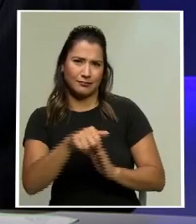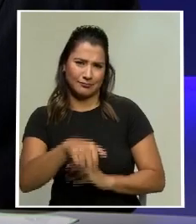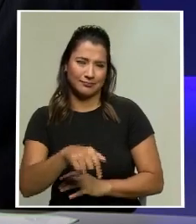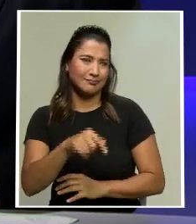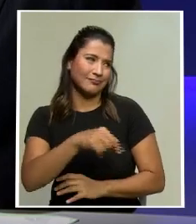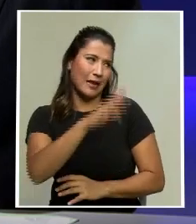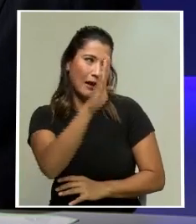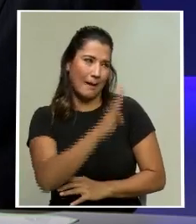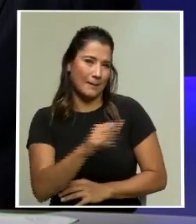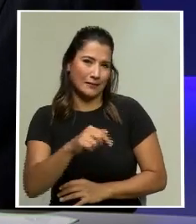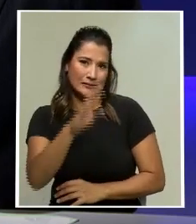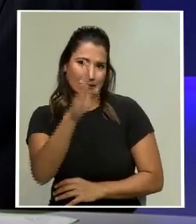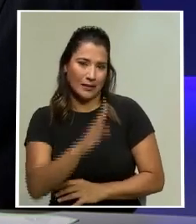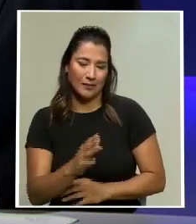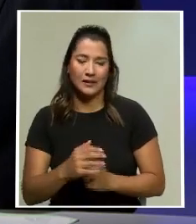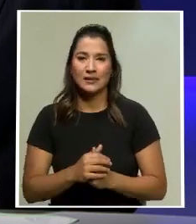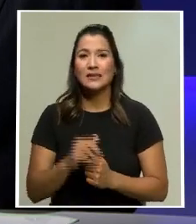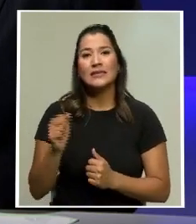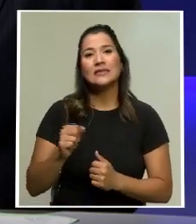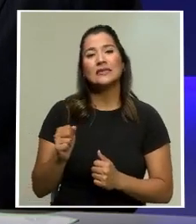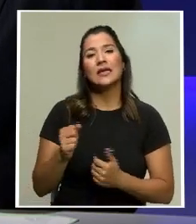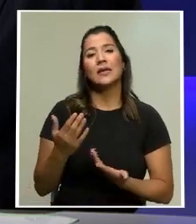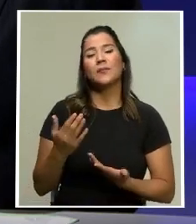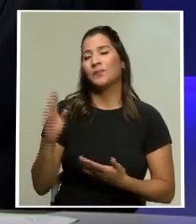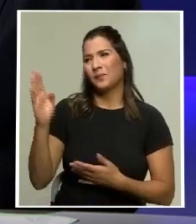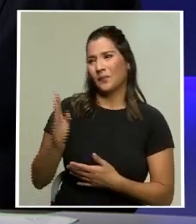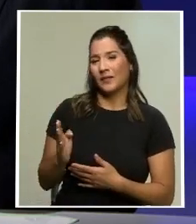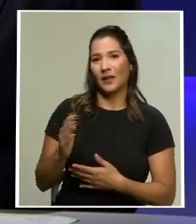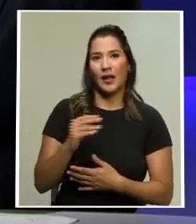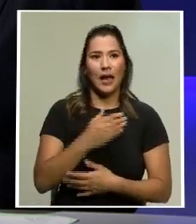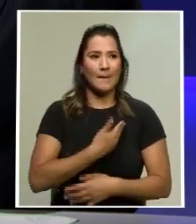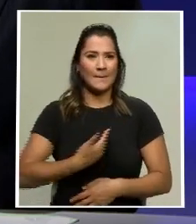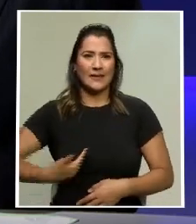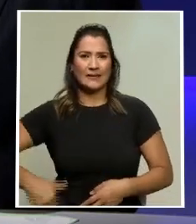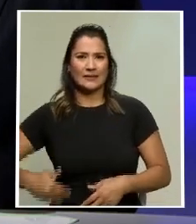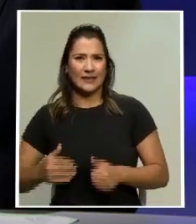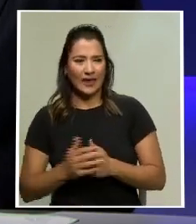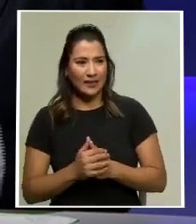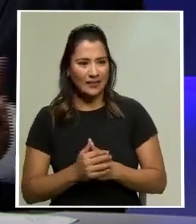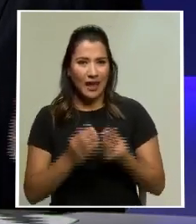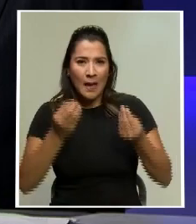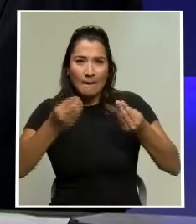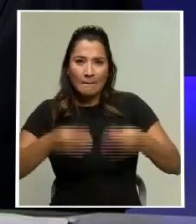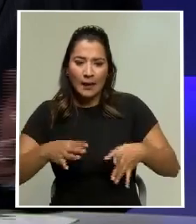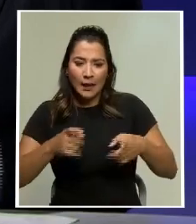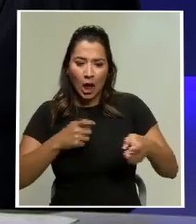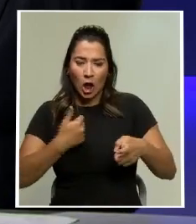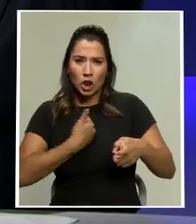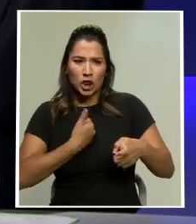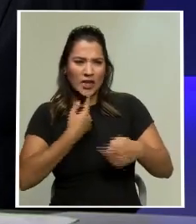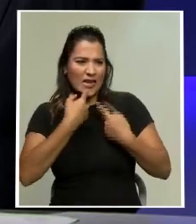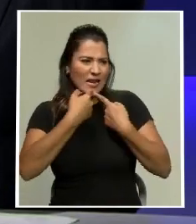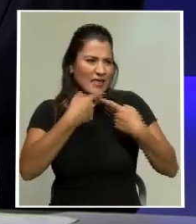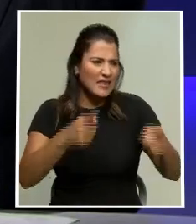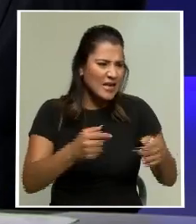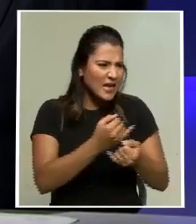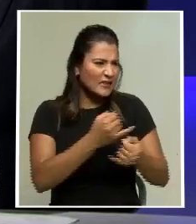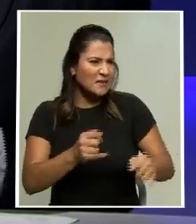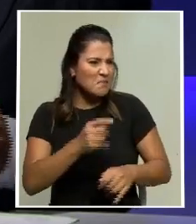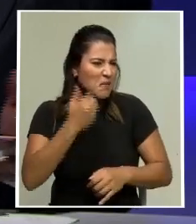costarricense, que el presidente pierda los estribos y llame sinvergüenzas a los diputados. Se acaba la